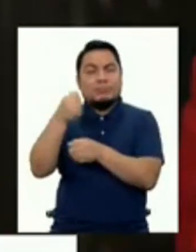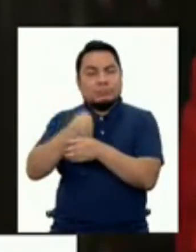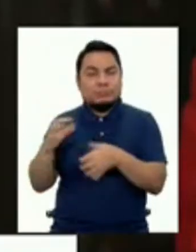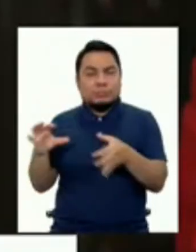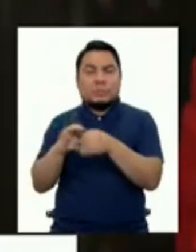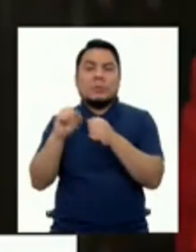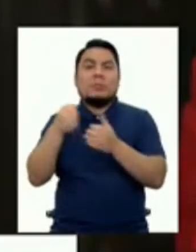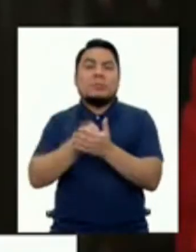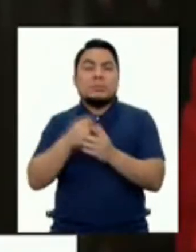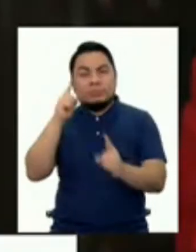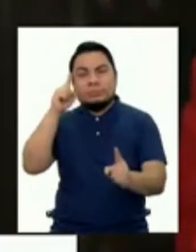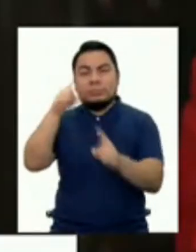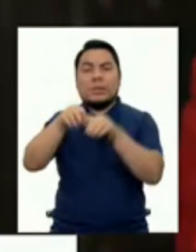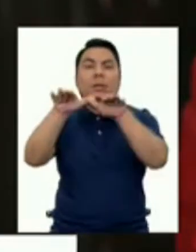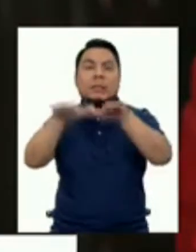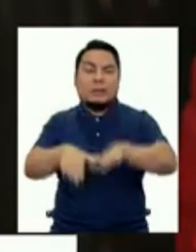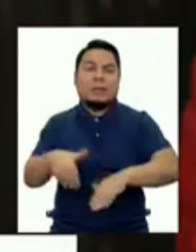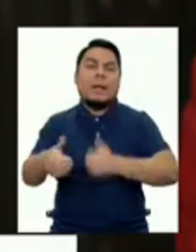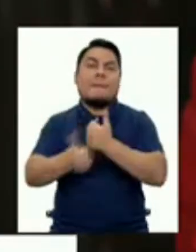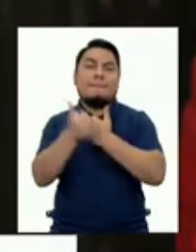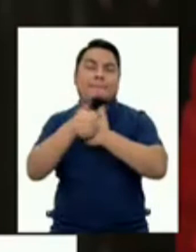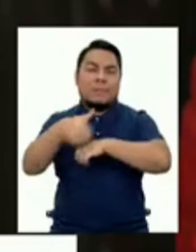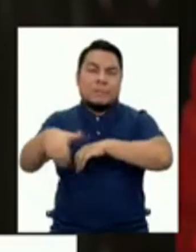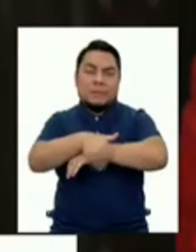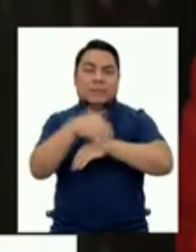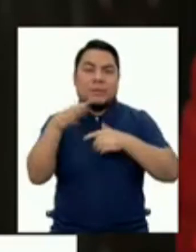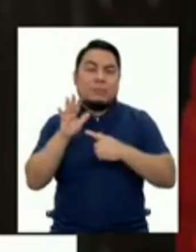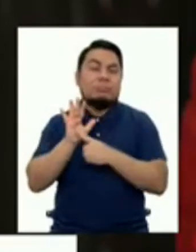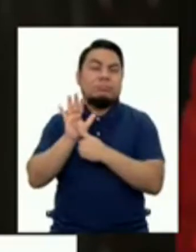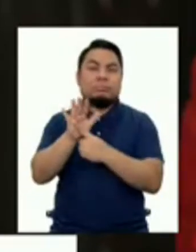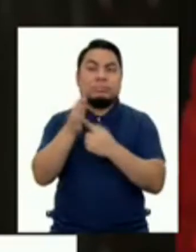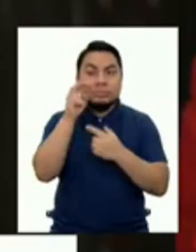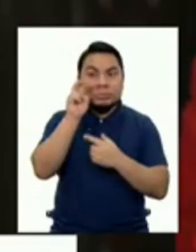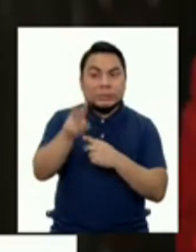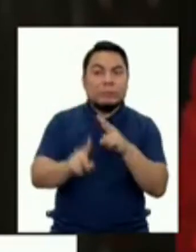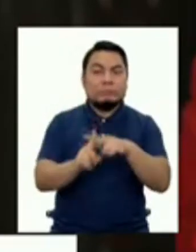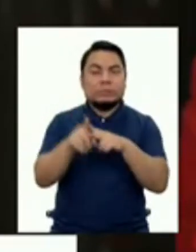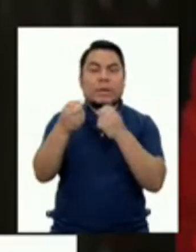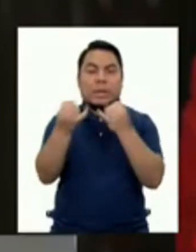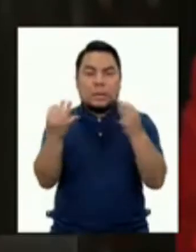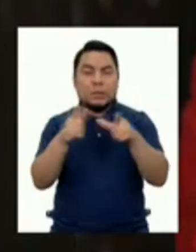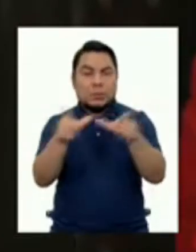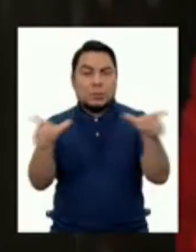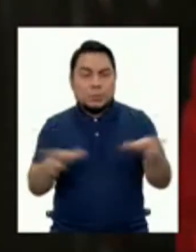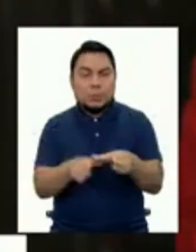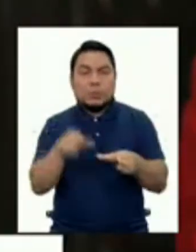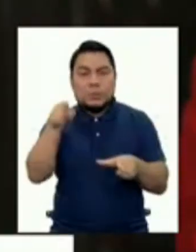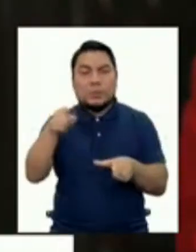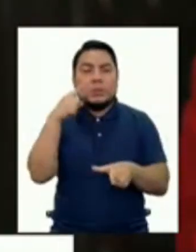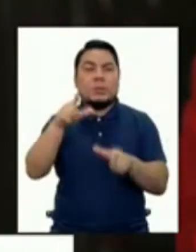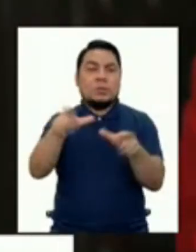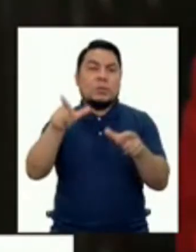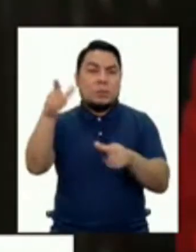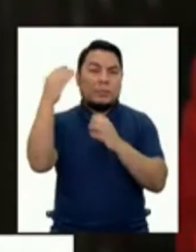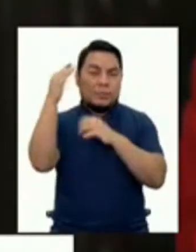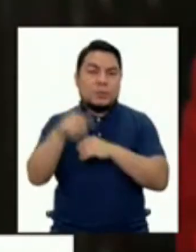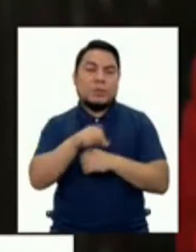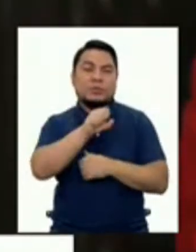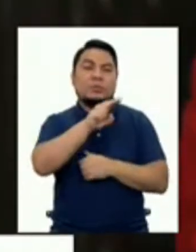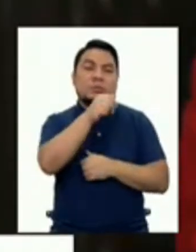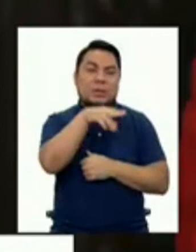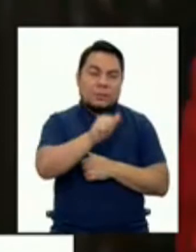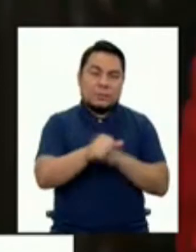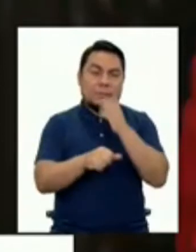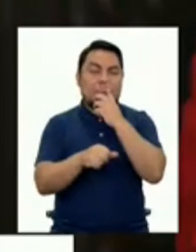finalidad de combatir y reducir el índice delictivo que se esté presentando en algunos puntos focalizados de la región, como es